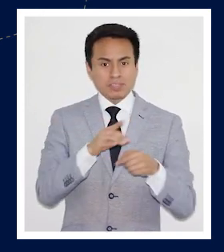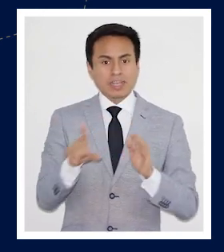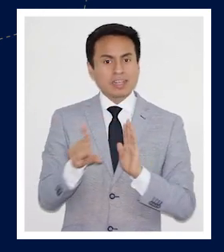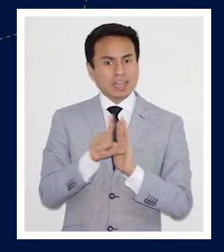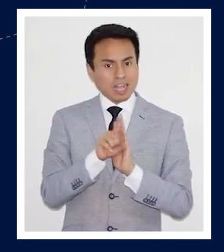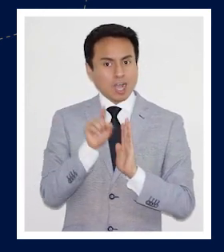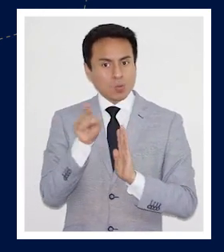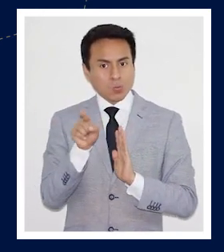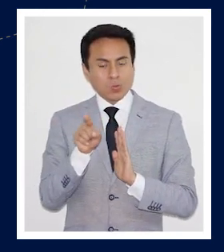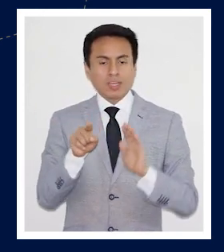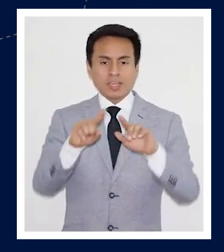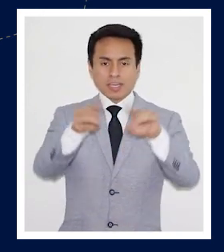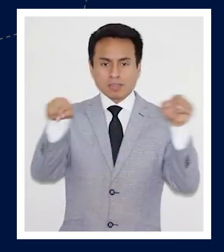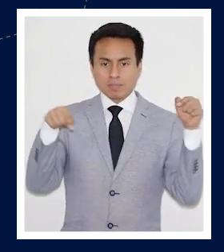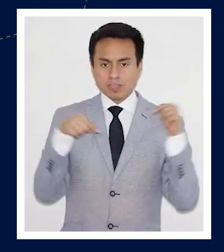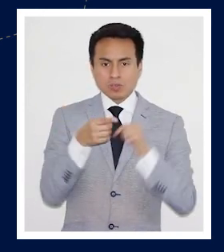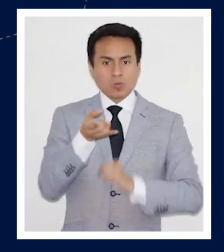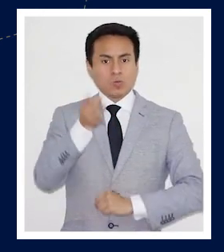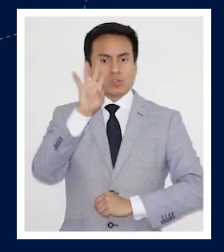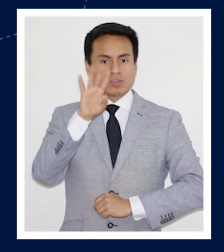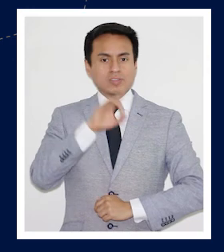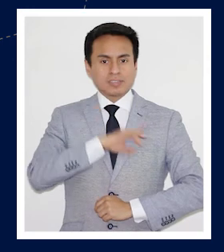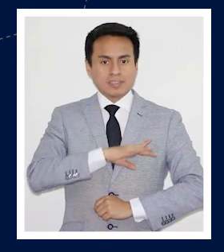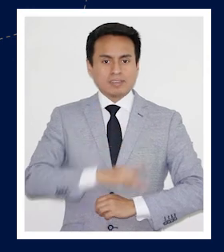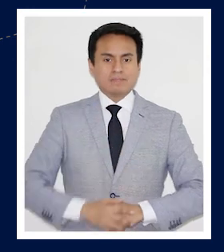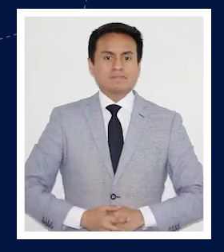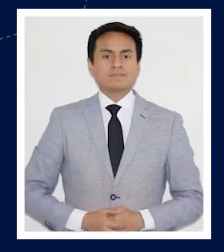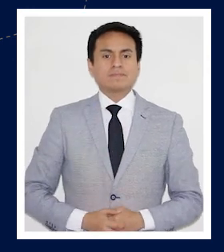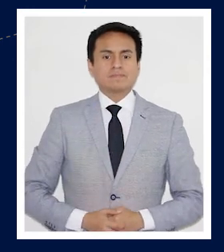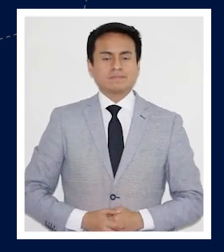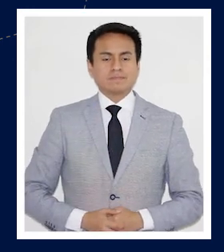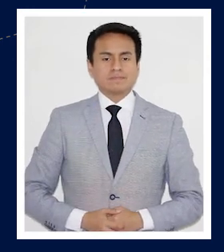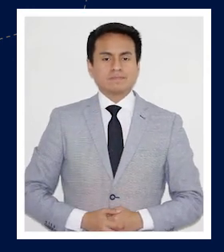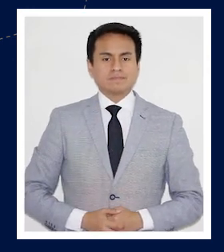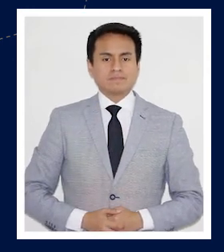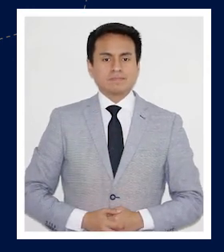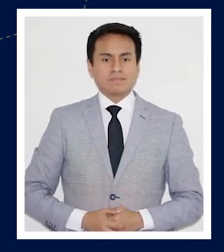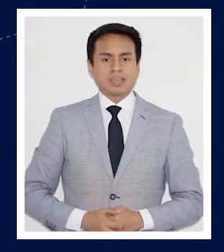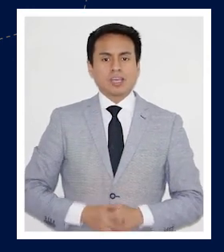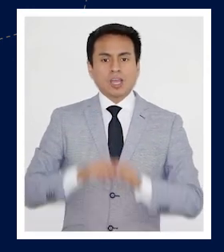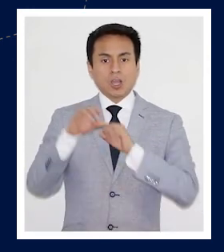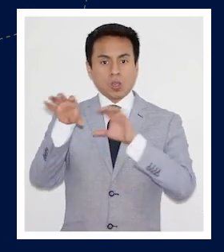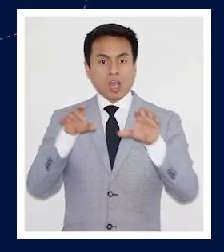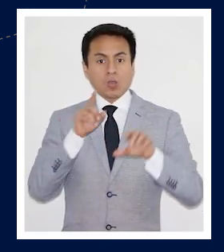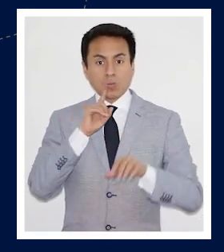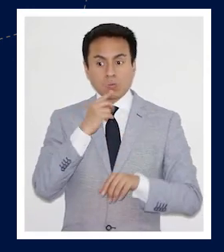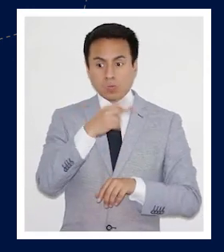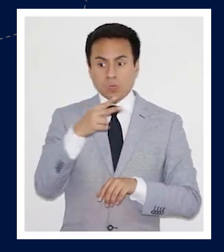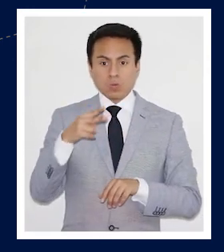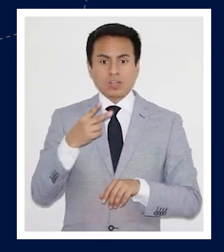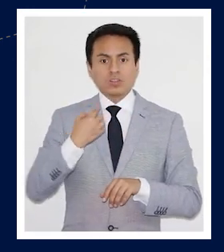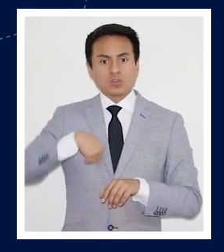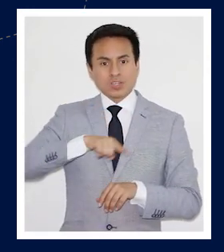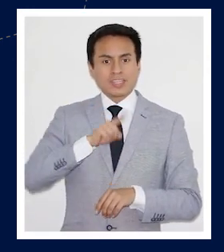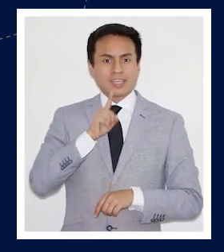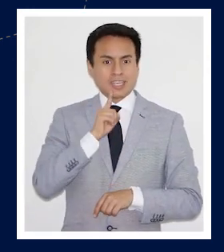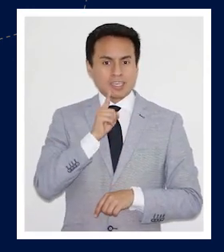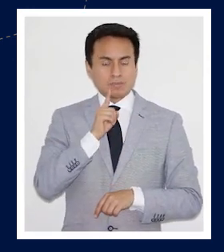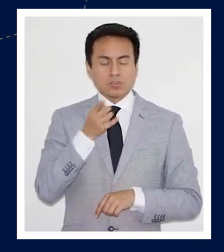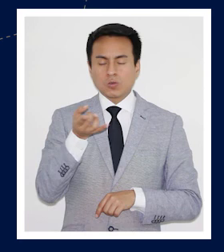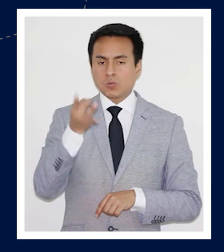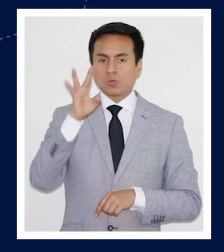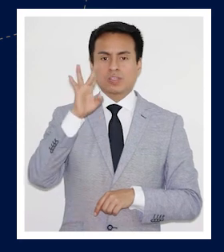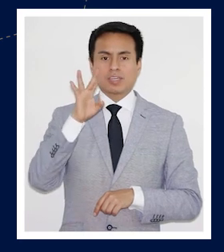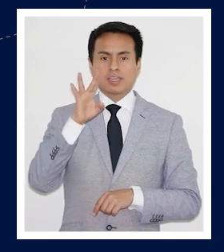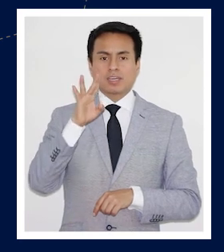para la medicina legal, y es un espacio único en Chile. La colección que nosotros